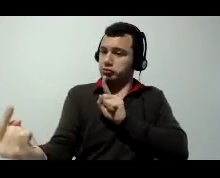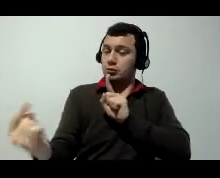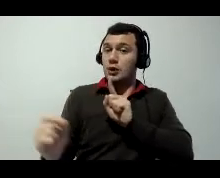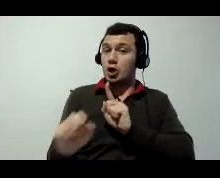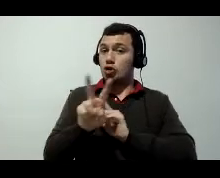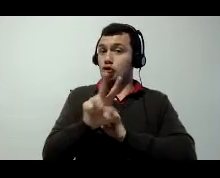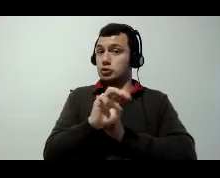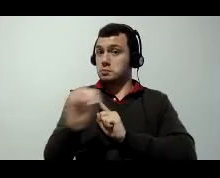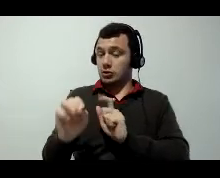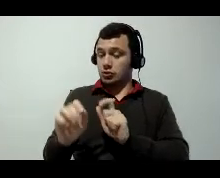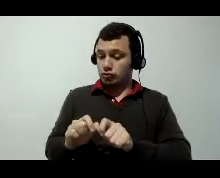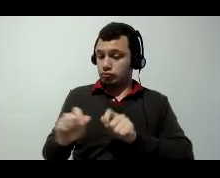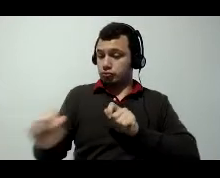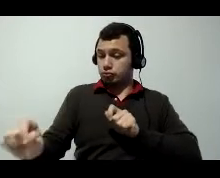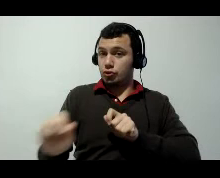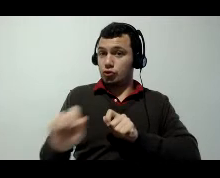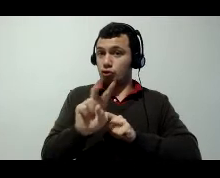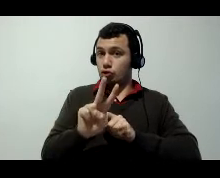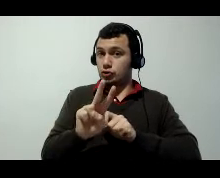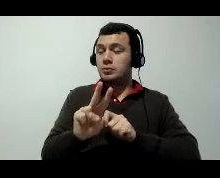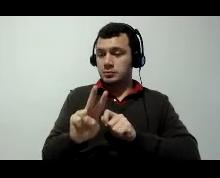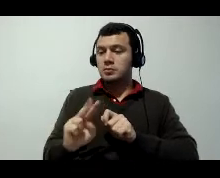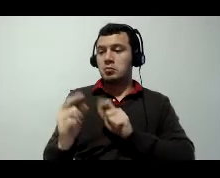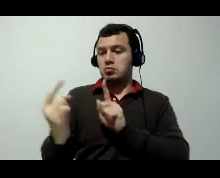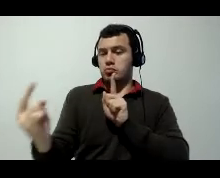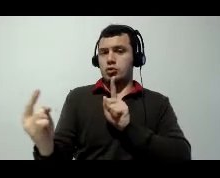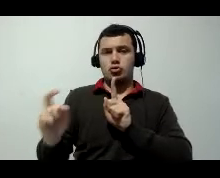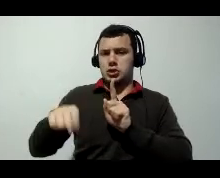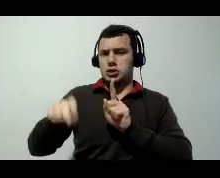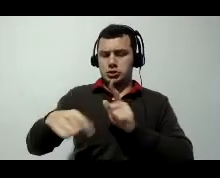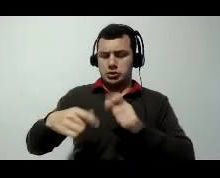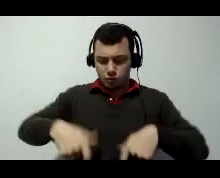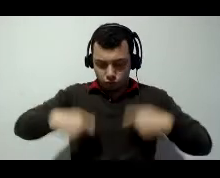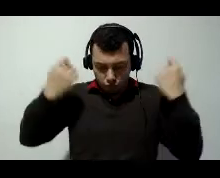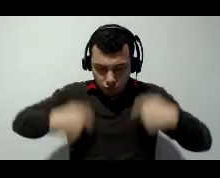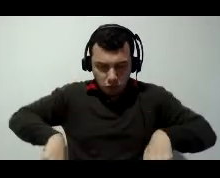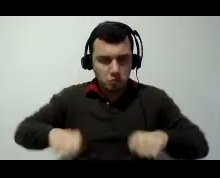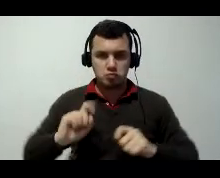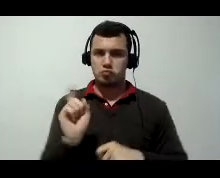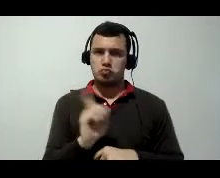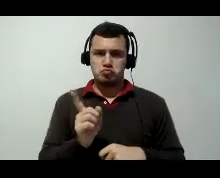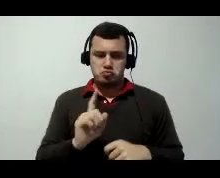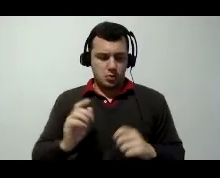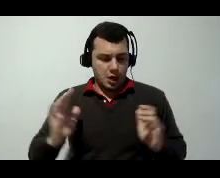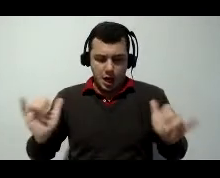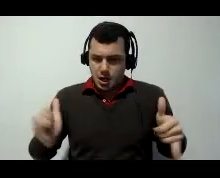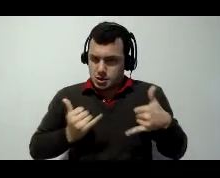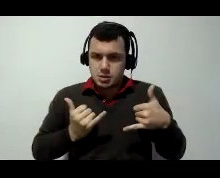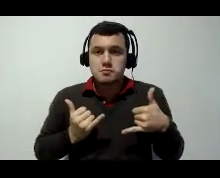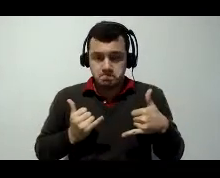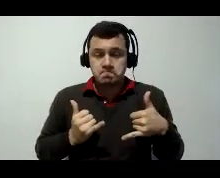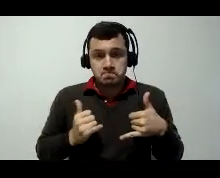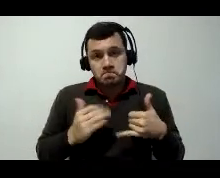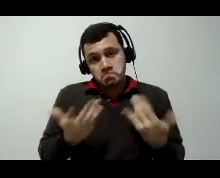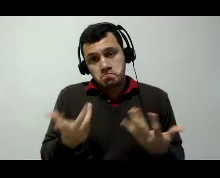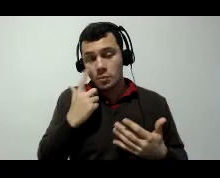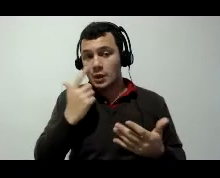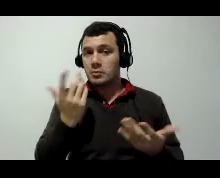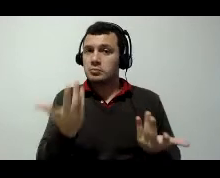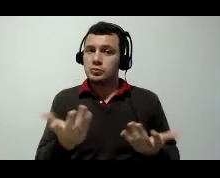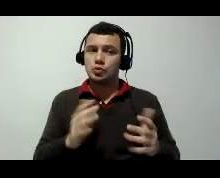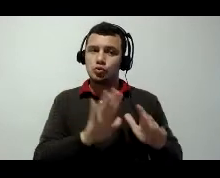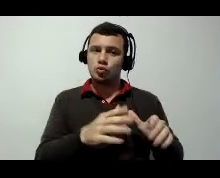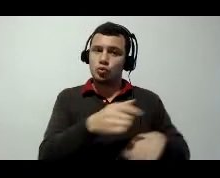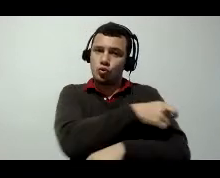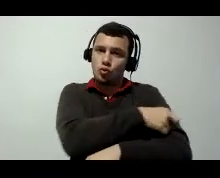cuenta que se deben respetar también los protocolos de bioseguridad que hayan definido los comités de vigilancias o los